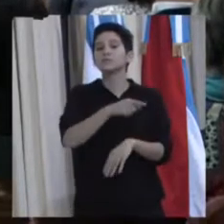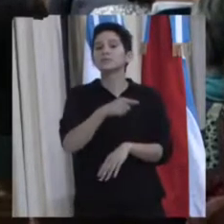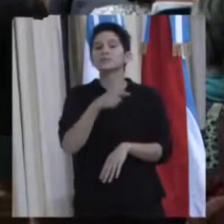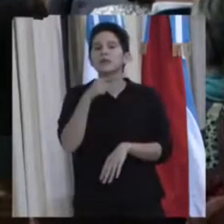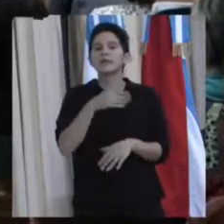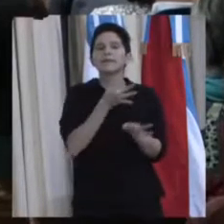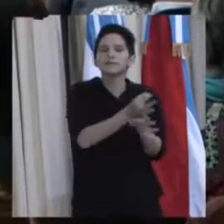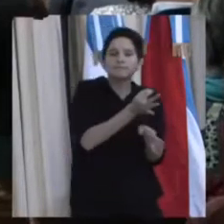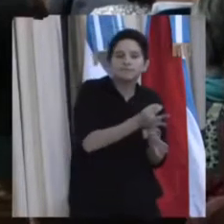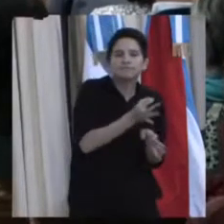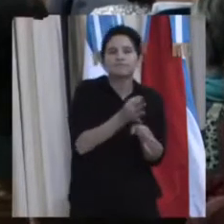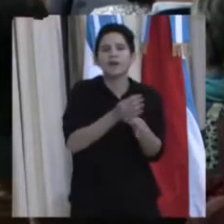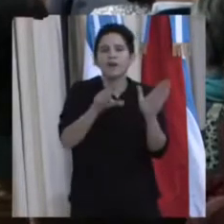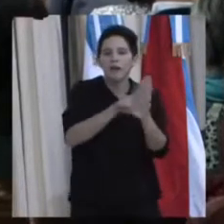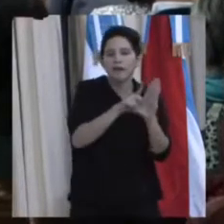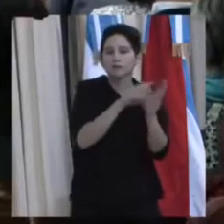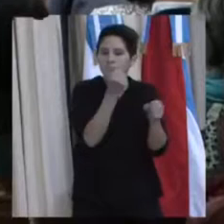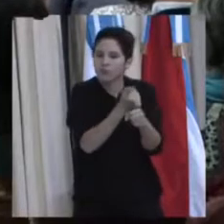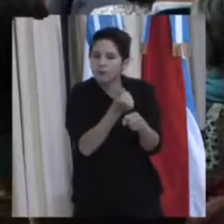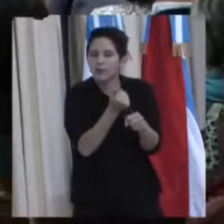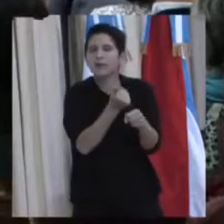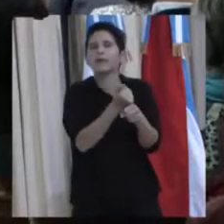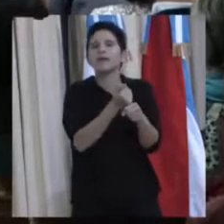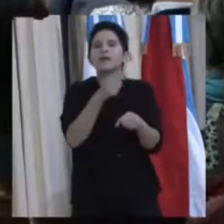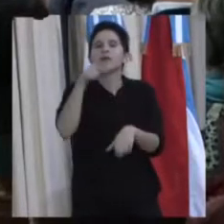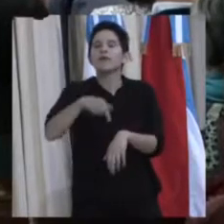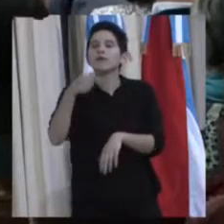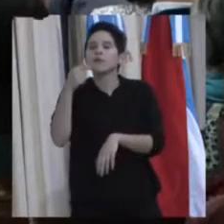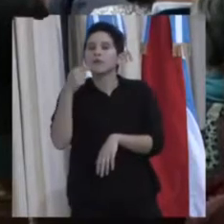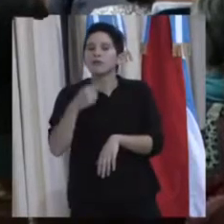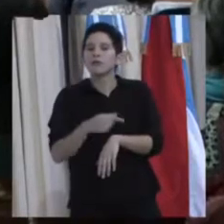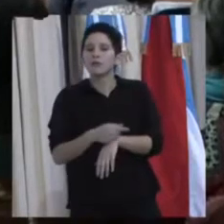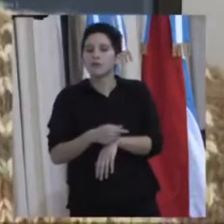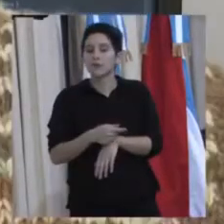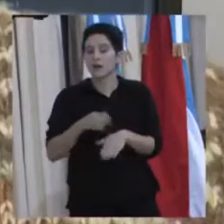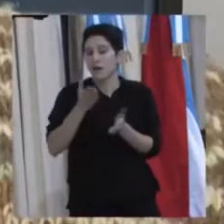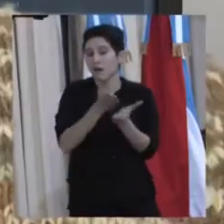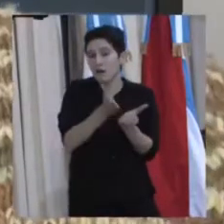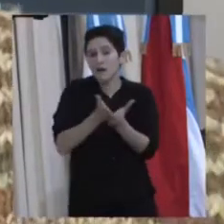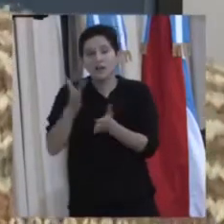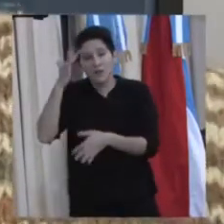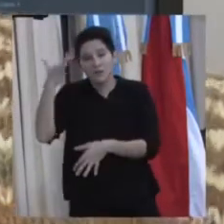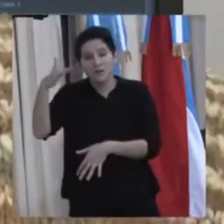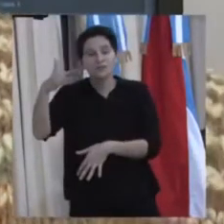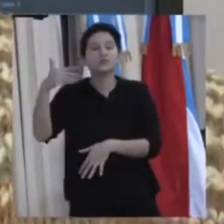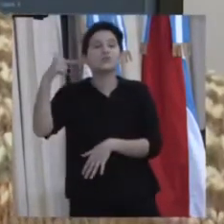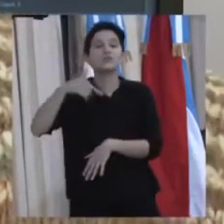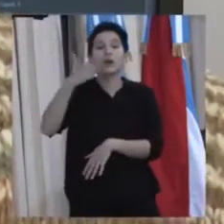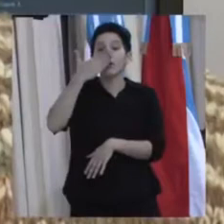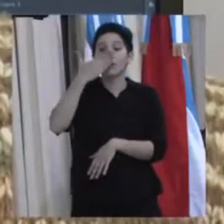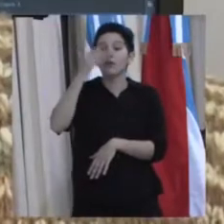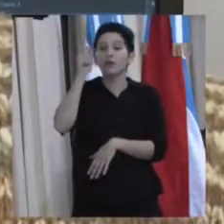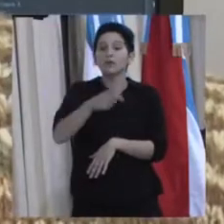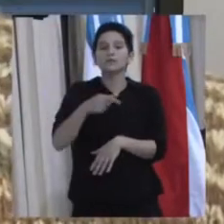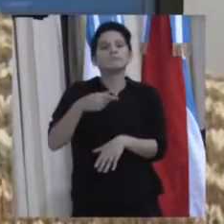se enseñaba legislación del trabajo, en la cátedra de filosofía del derecho de Córdoba se